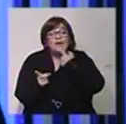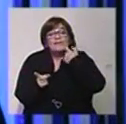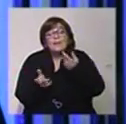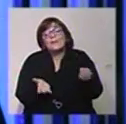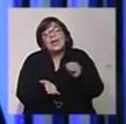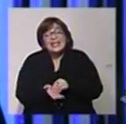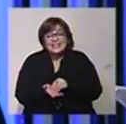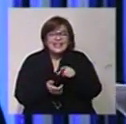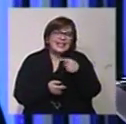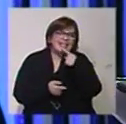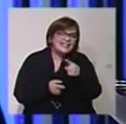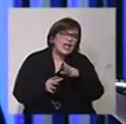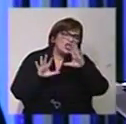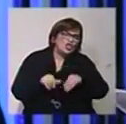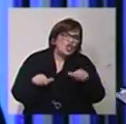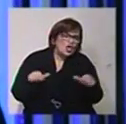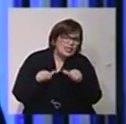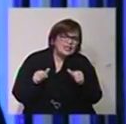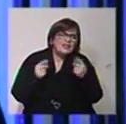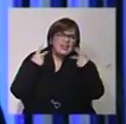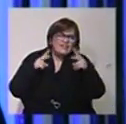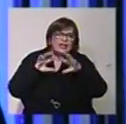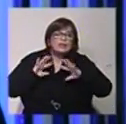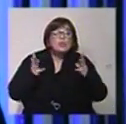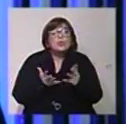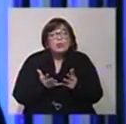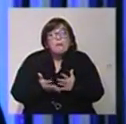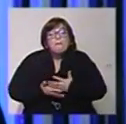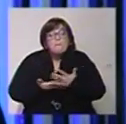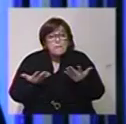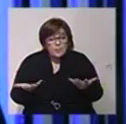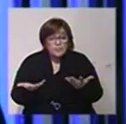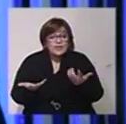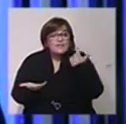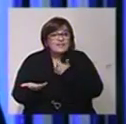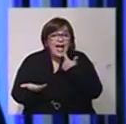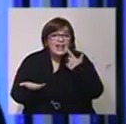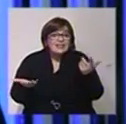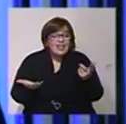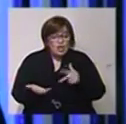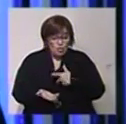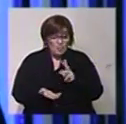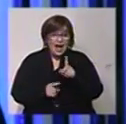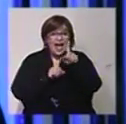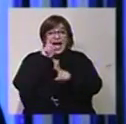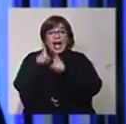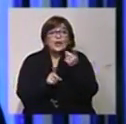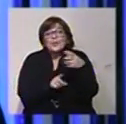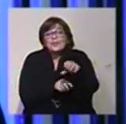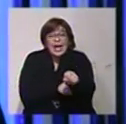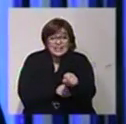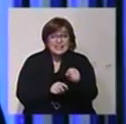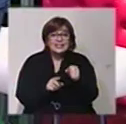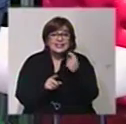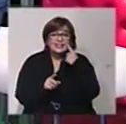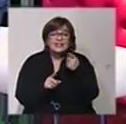entrevistas en las que él decía, hice todos los programas, viajé por todo el mundo. Bueno, capaz que lo que nos falta a los humanos siempre es tener como alguito más por conseguir.